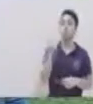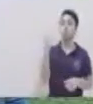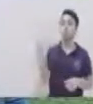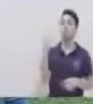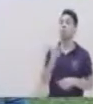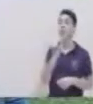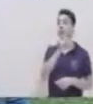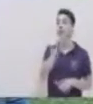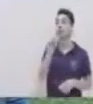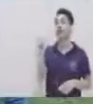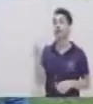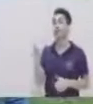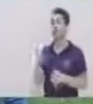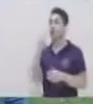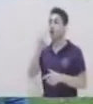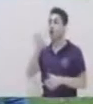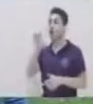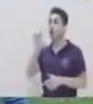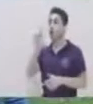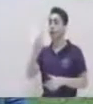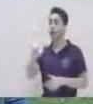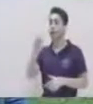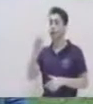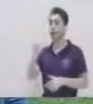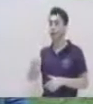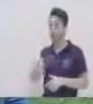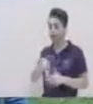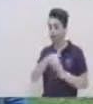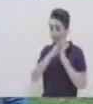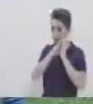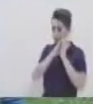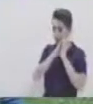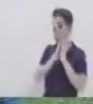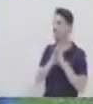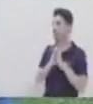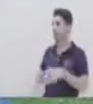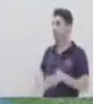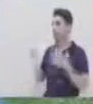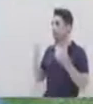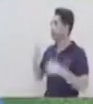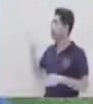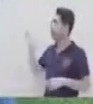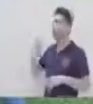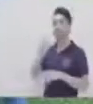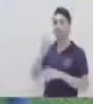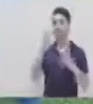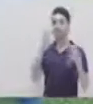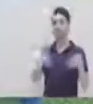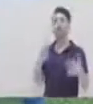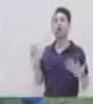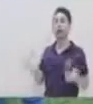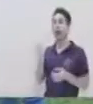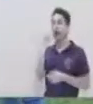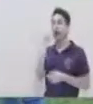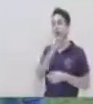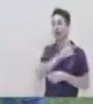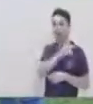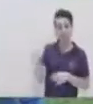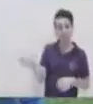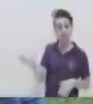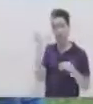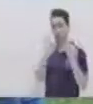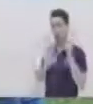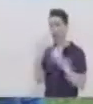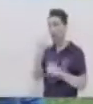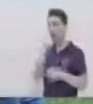¿Ustedes duermen? ¿Sería plural? Y bueno, sería tercera persona, sería ellos. Ellos o ellas duermen.